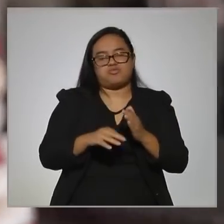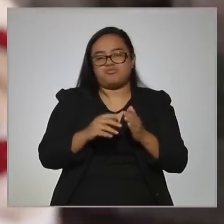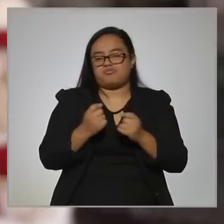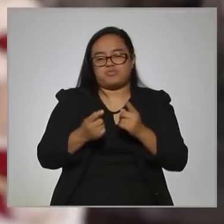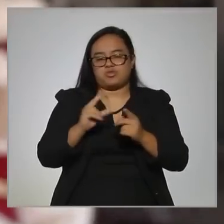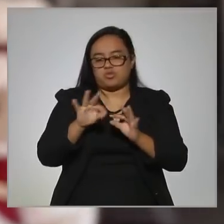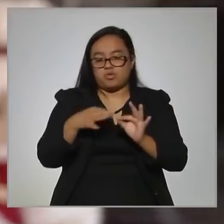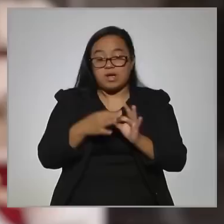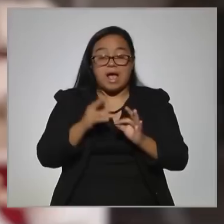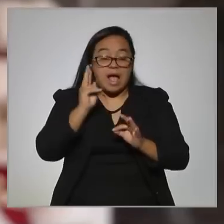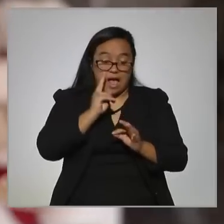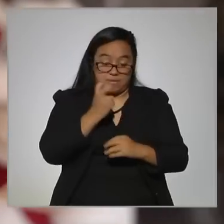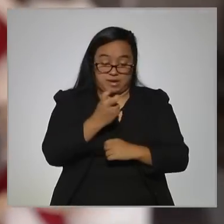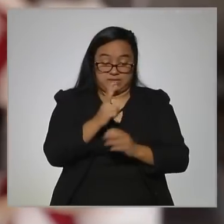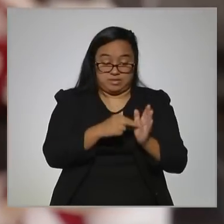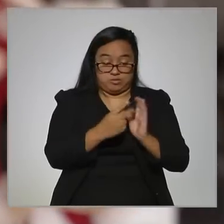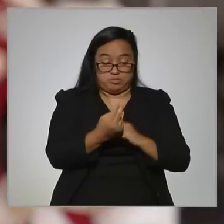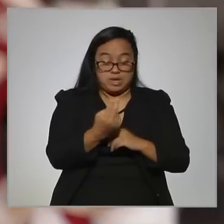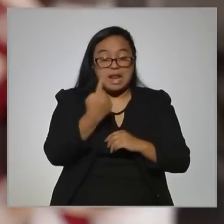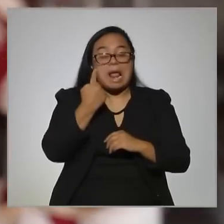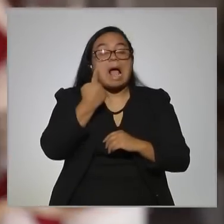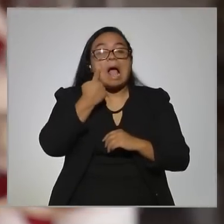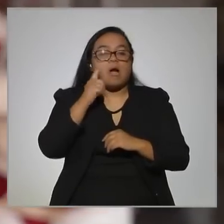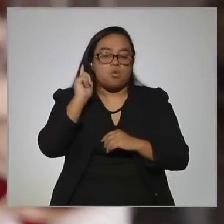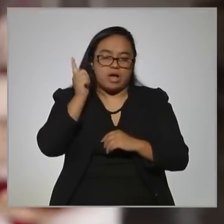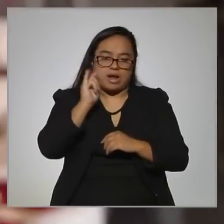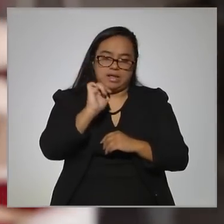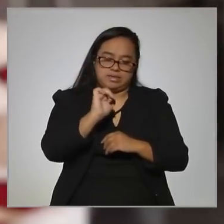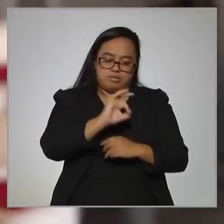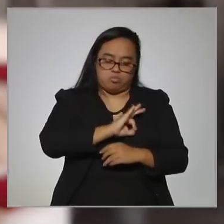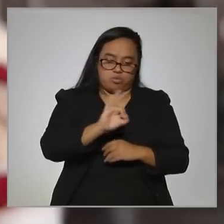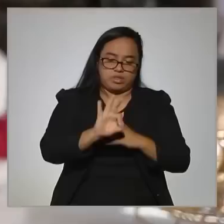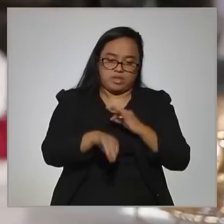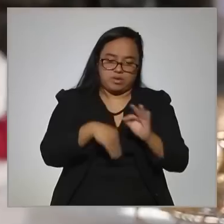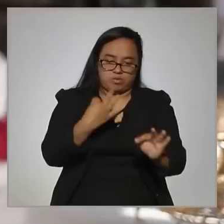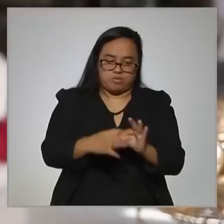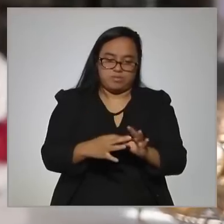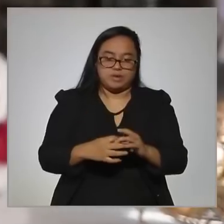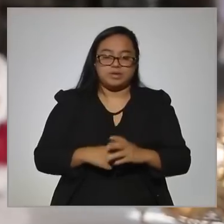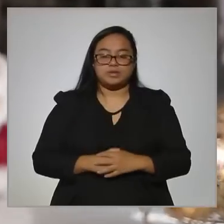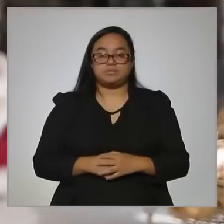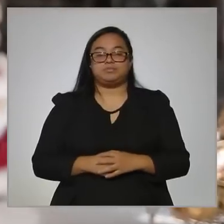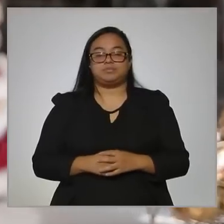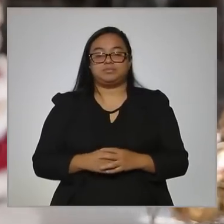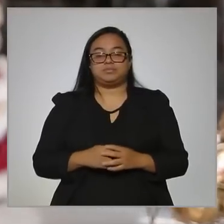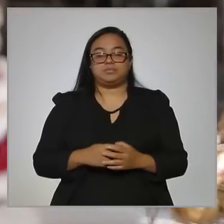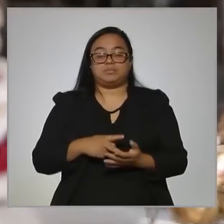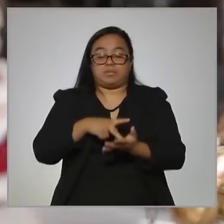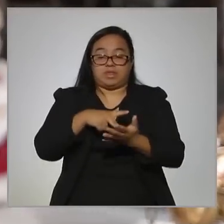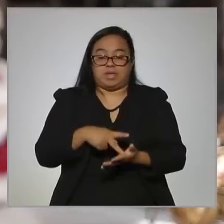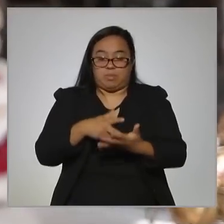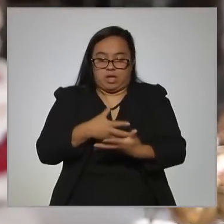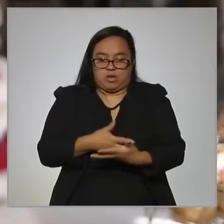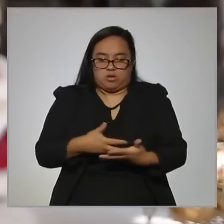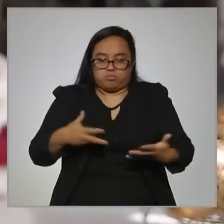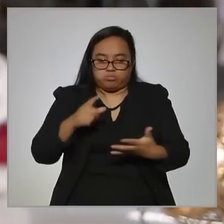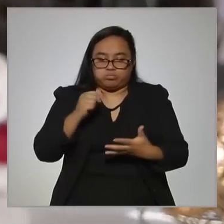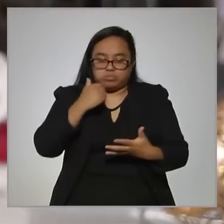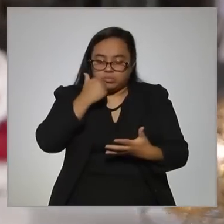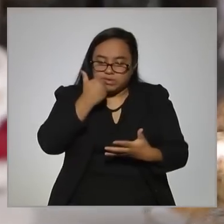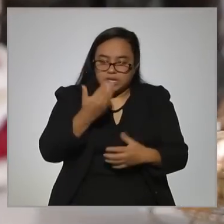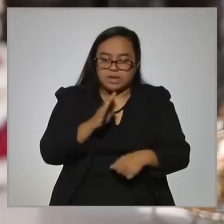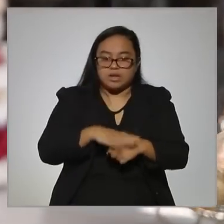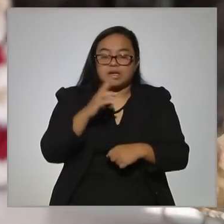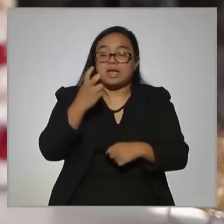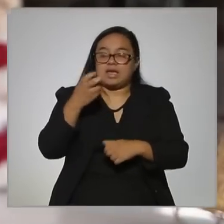algunas, espero, y ahora en este año poder ahora sí conciliarlas. Subir de peso, que era uno de los principales, regresar al